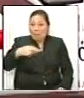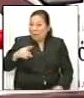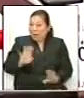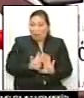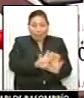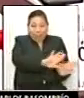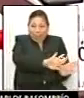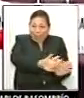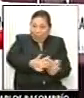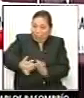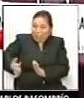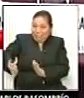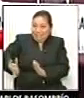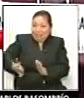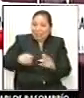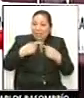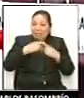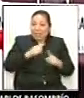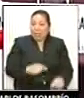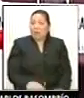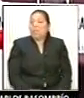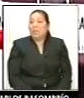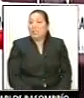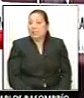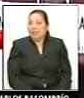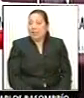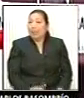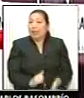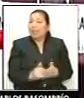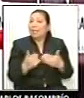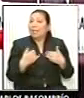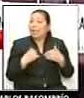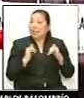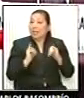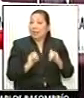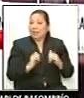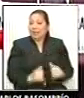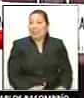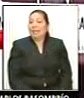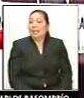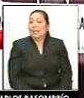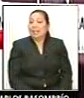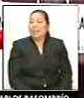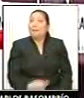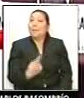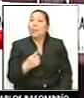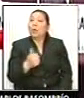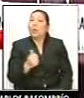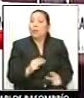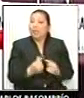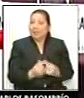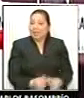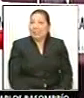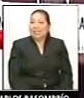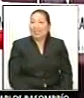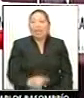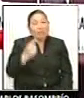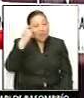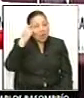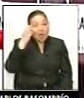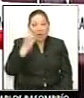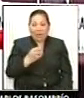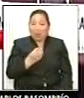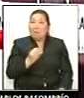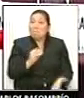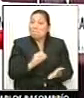sea, pero tiene la reserva de información. ¿Él debería quedarse en esa comisión y ser reemplazado por otro miembro? Yo creo que no.